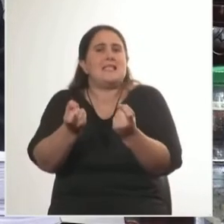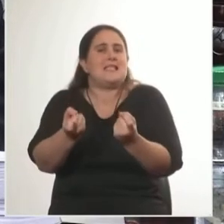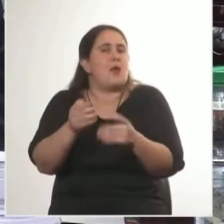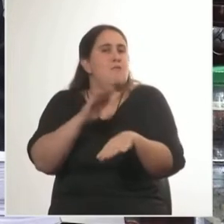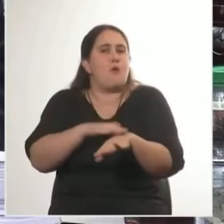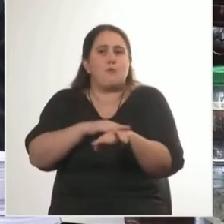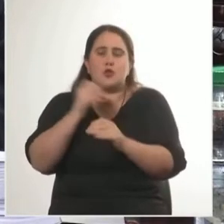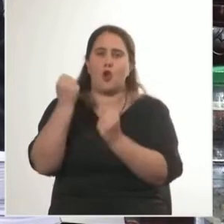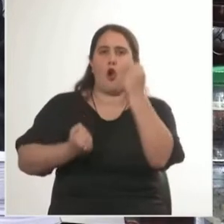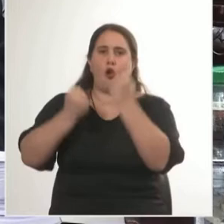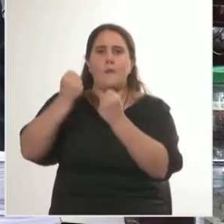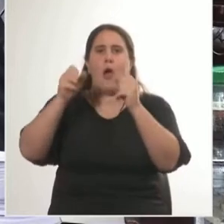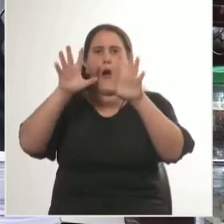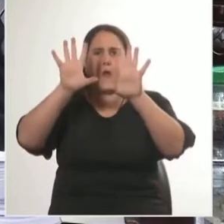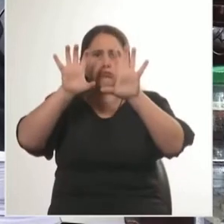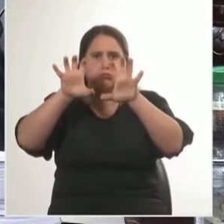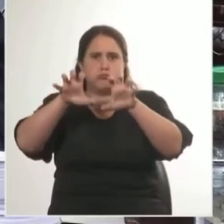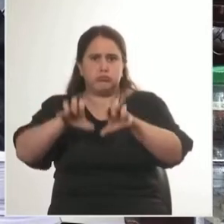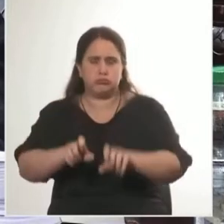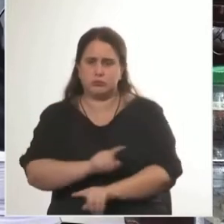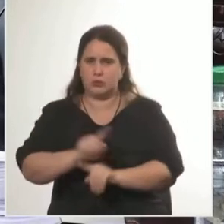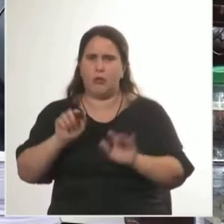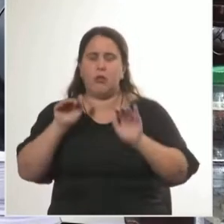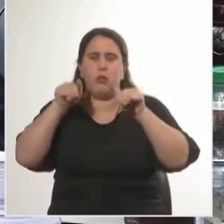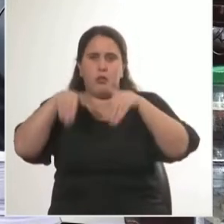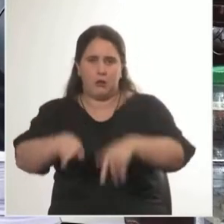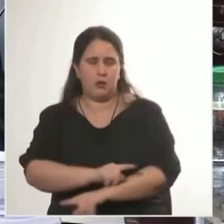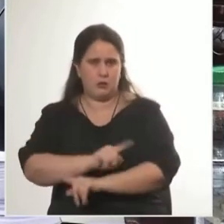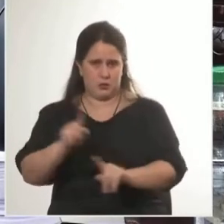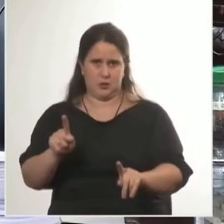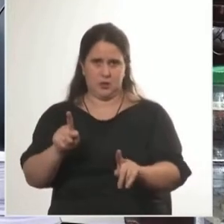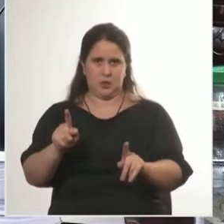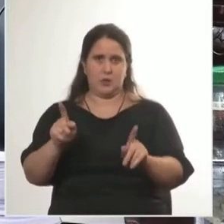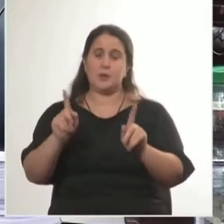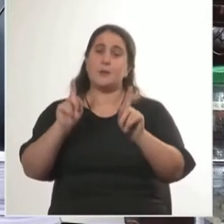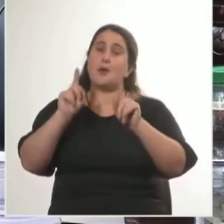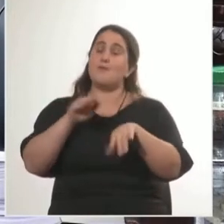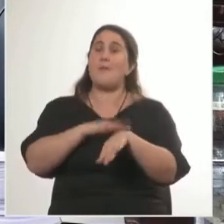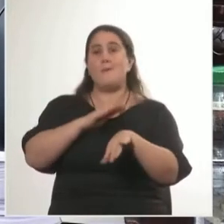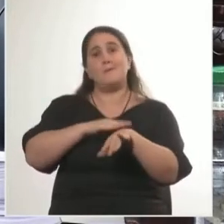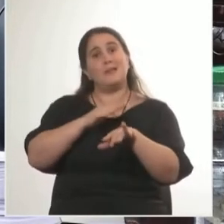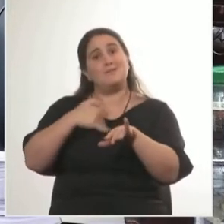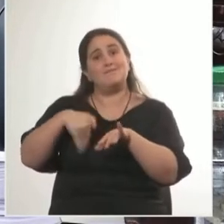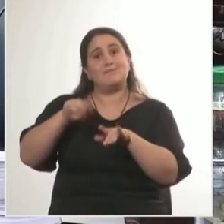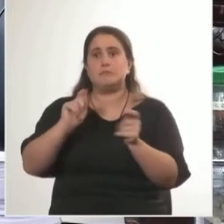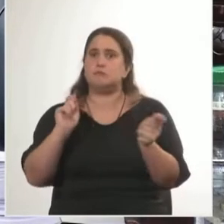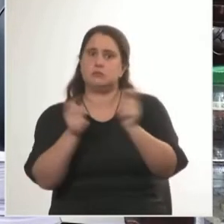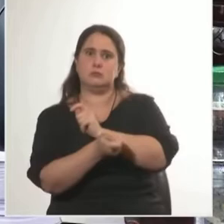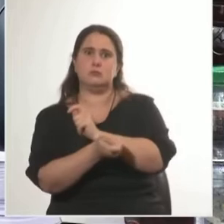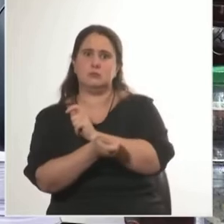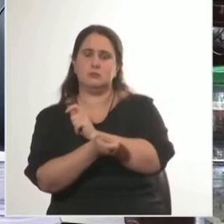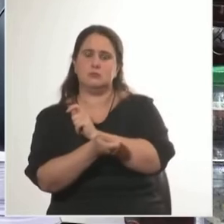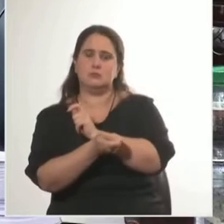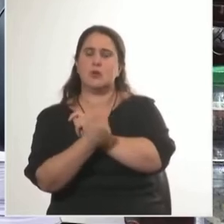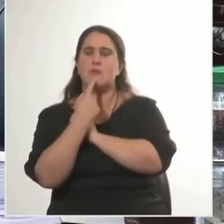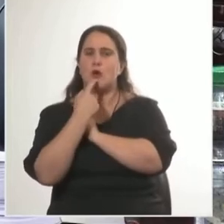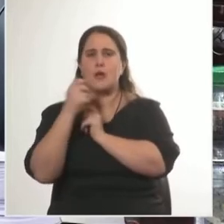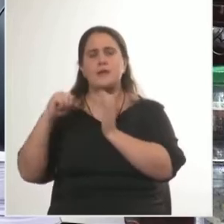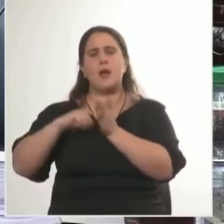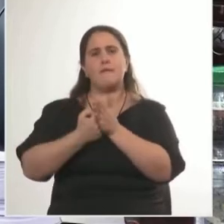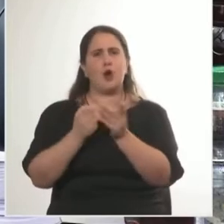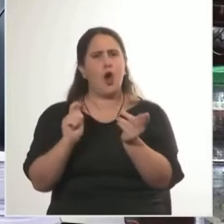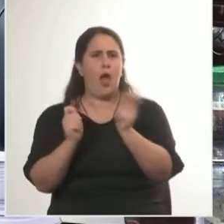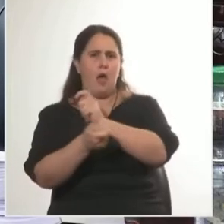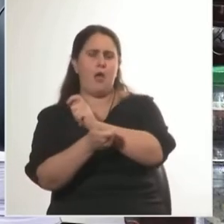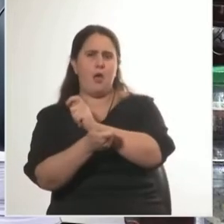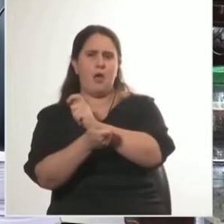que la economía no se cayera más de lo que se cayó. Ahora, en determinado momento hay un viraje en la política del Banco